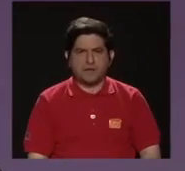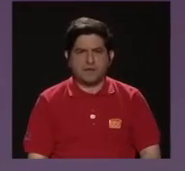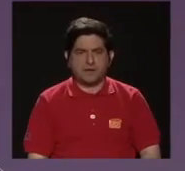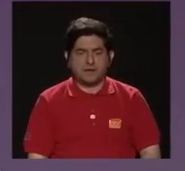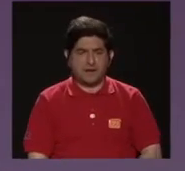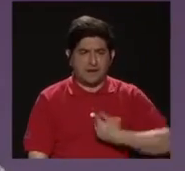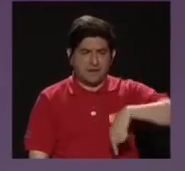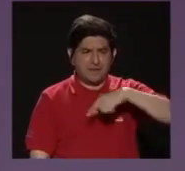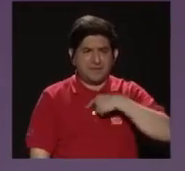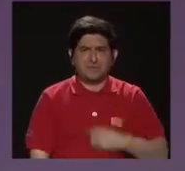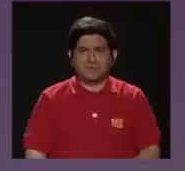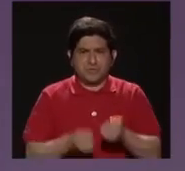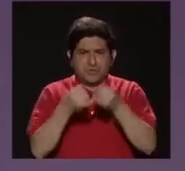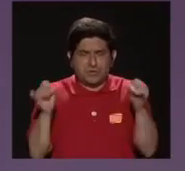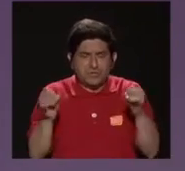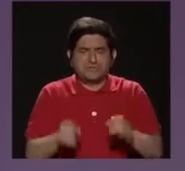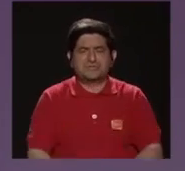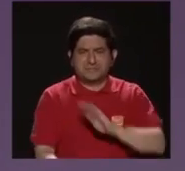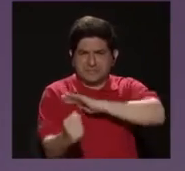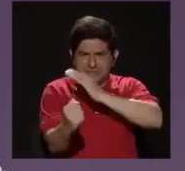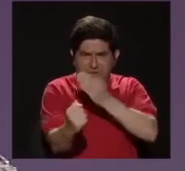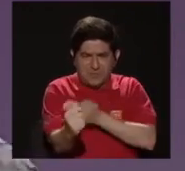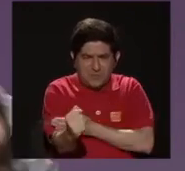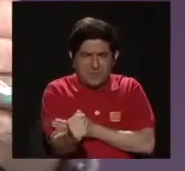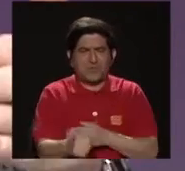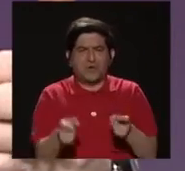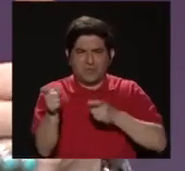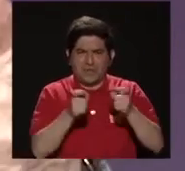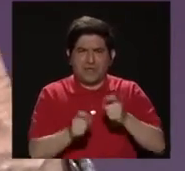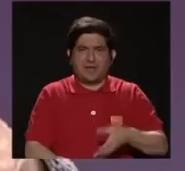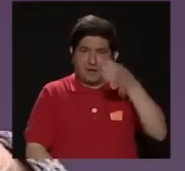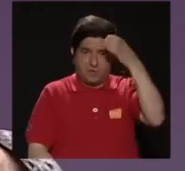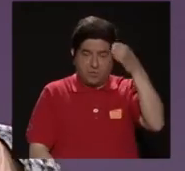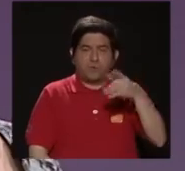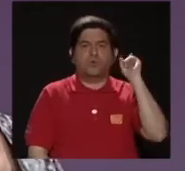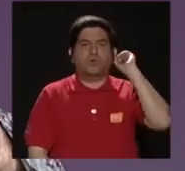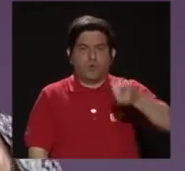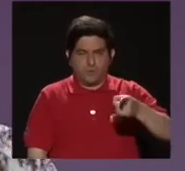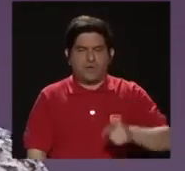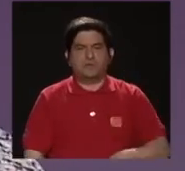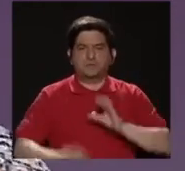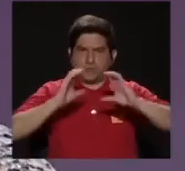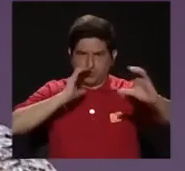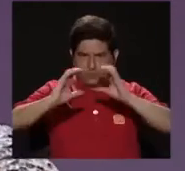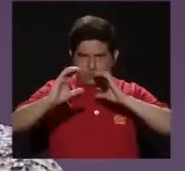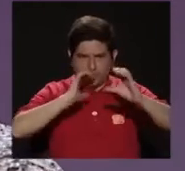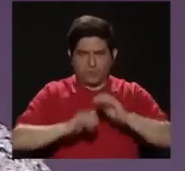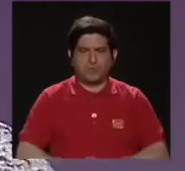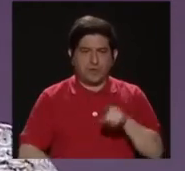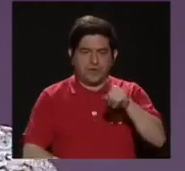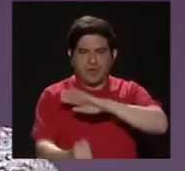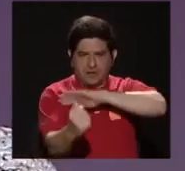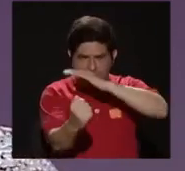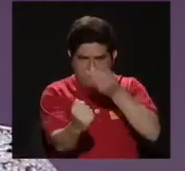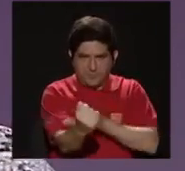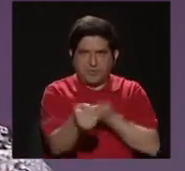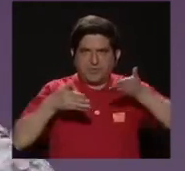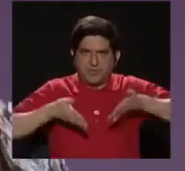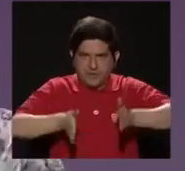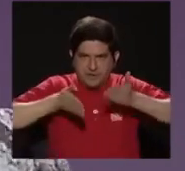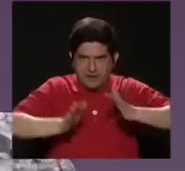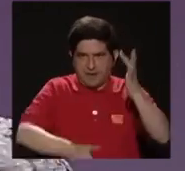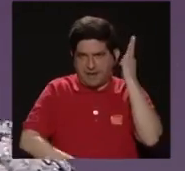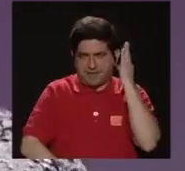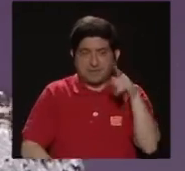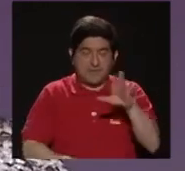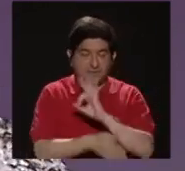tan despoderadas en la cultura, tenemos la obligación de transmitir ese despoder a nuestras hijas. Así